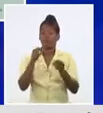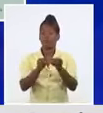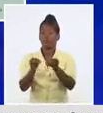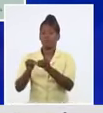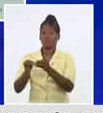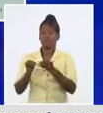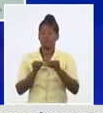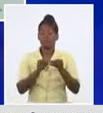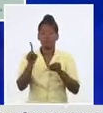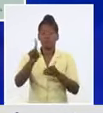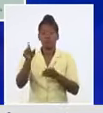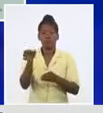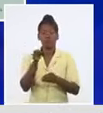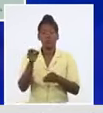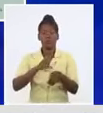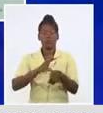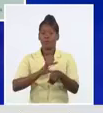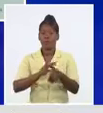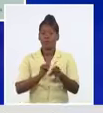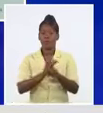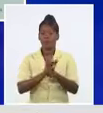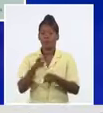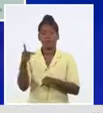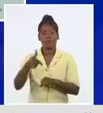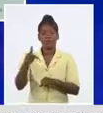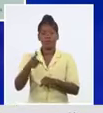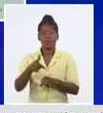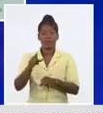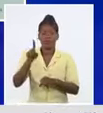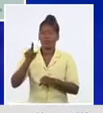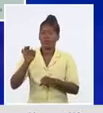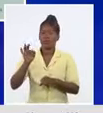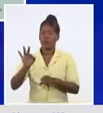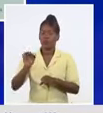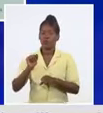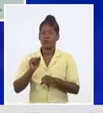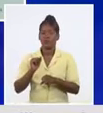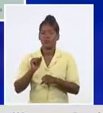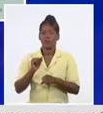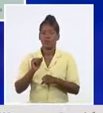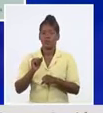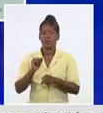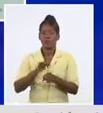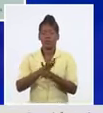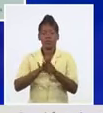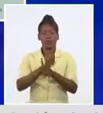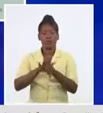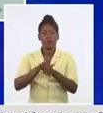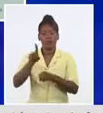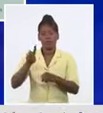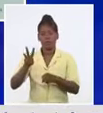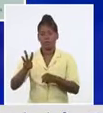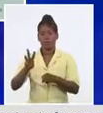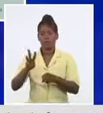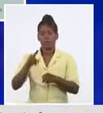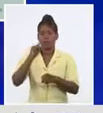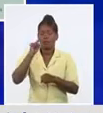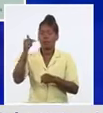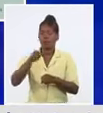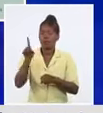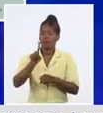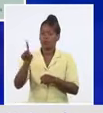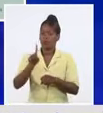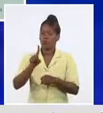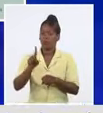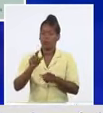sus 11 municipios. Jaruco confirma 18 casos, San José de las Lajas 13, Bejucal 11,